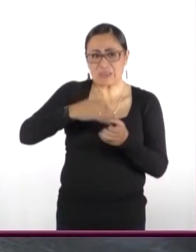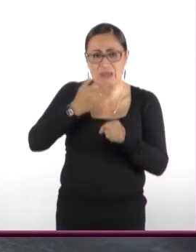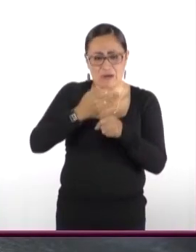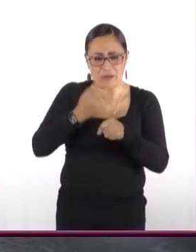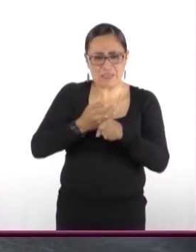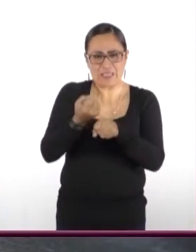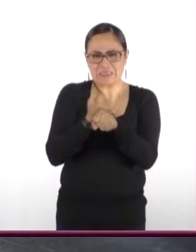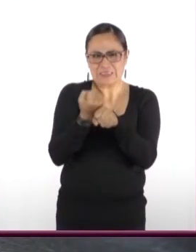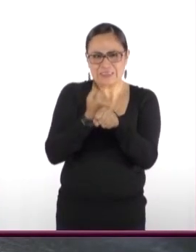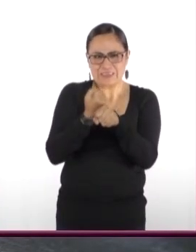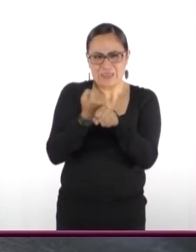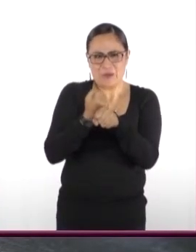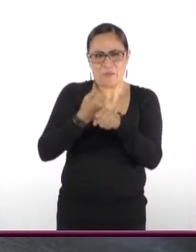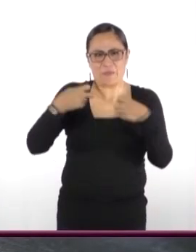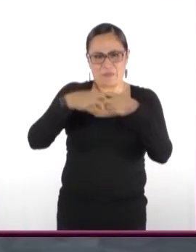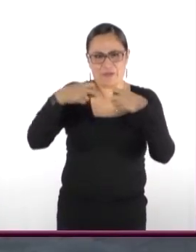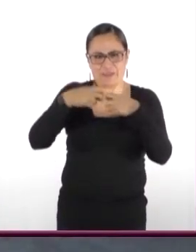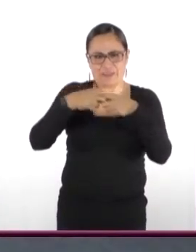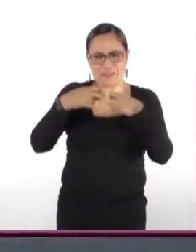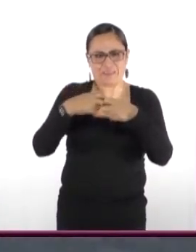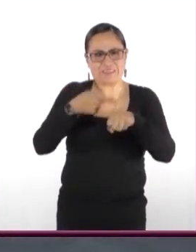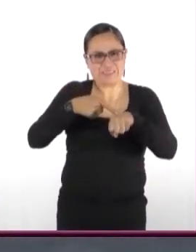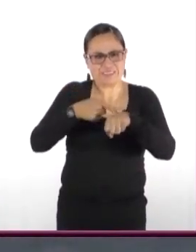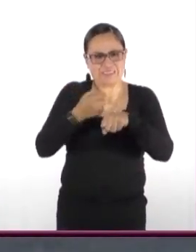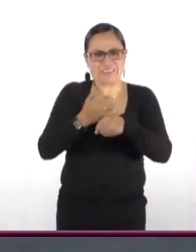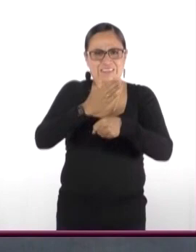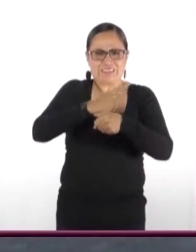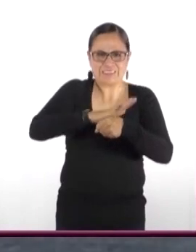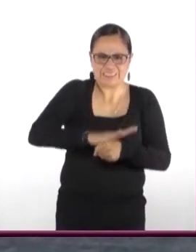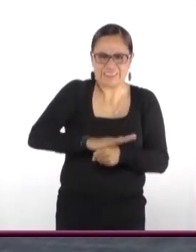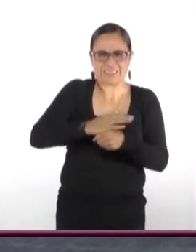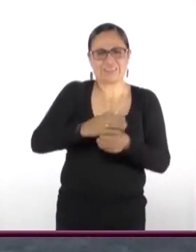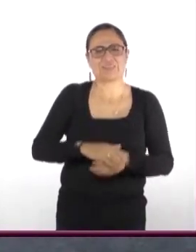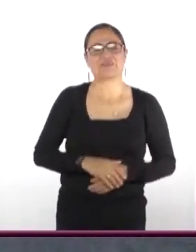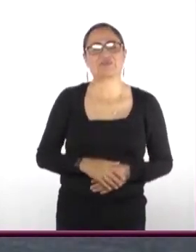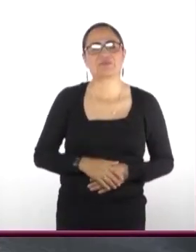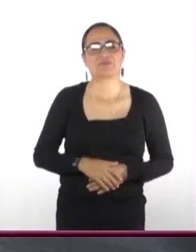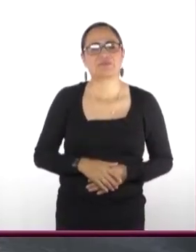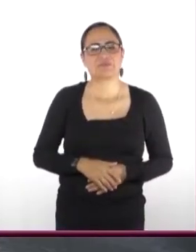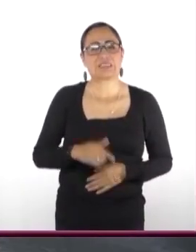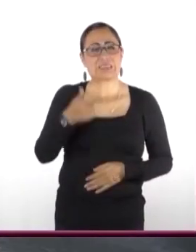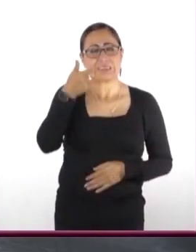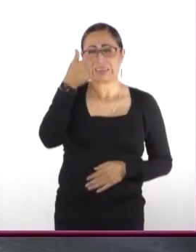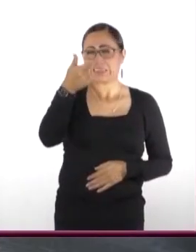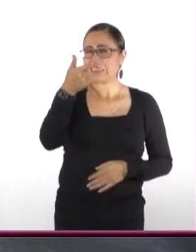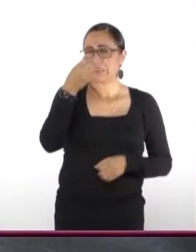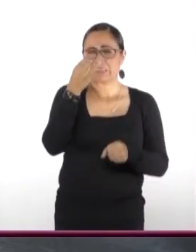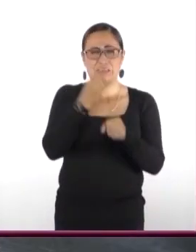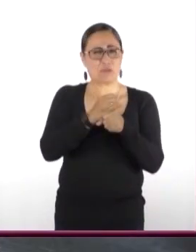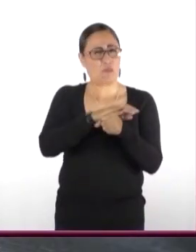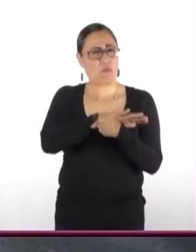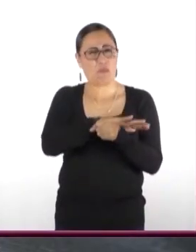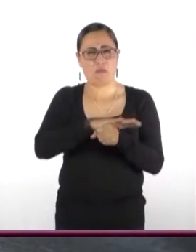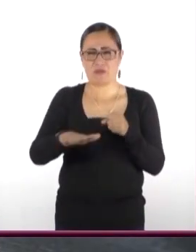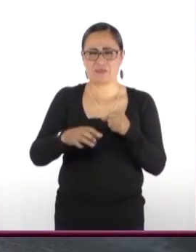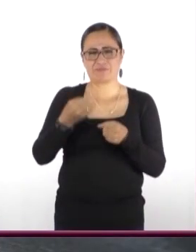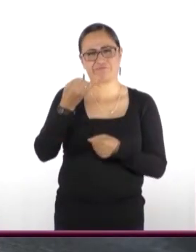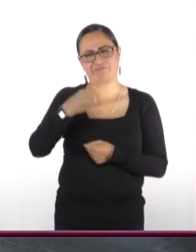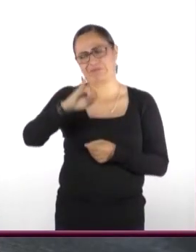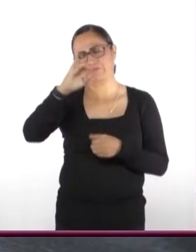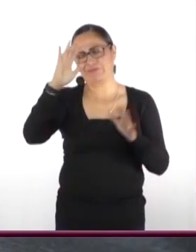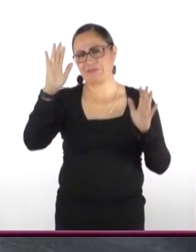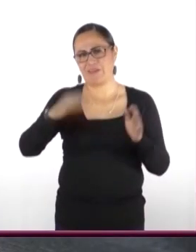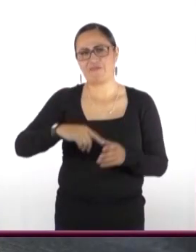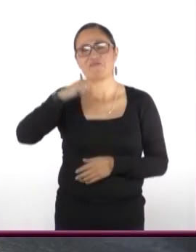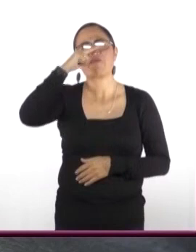los tenis, ¿no? Mira. Así. No. Ya el 7 es imposible. Fracaso total, ¿eh? Yo no